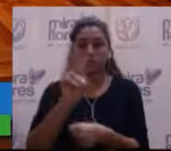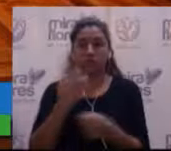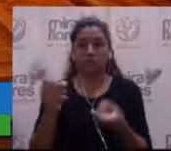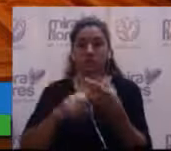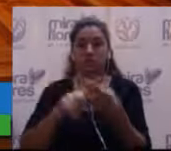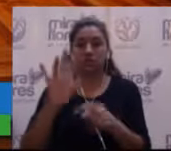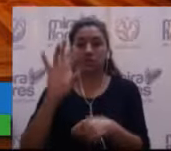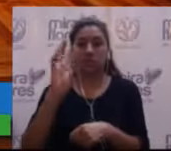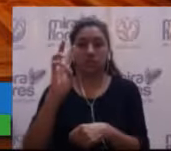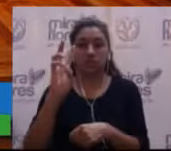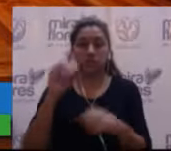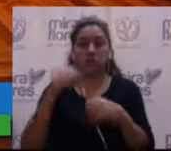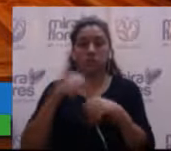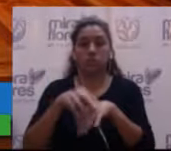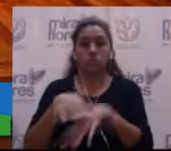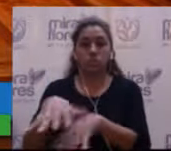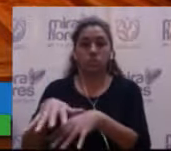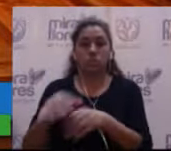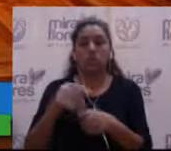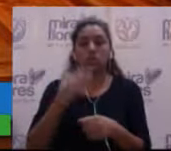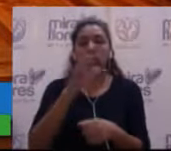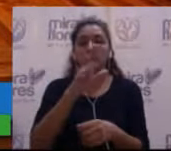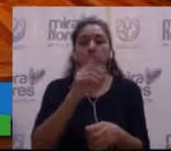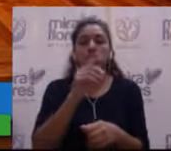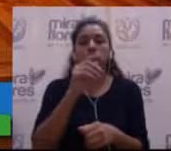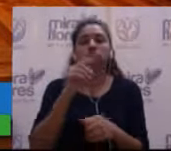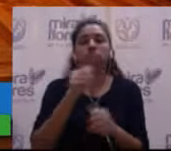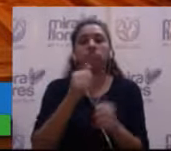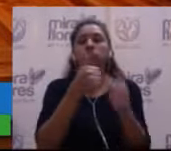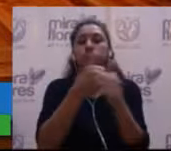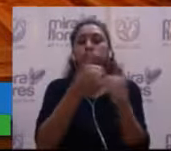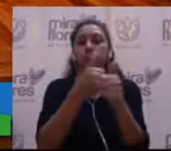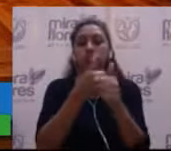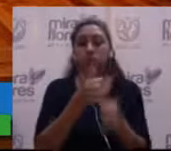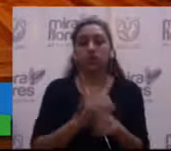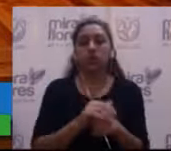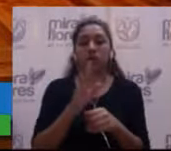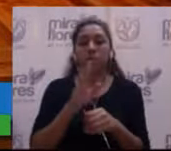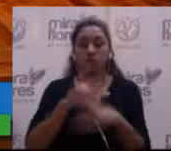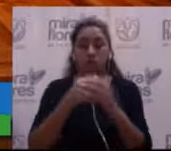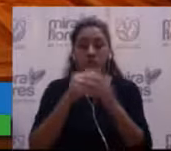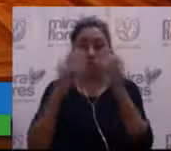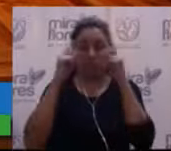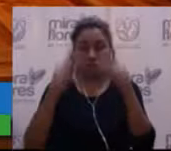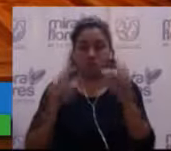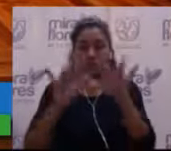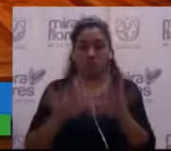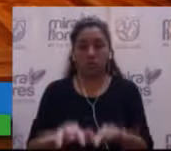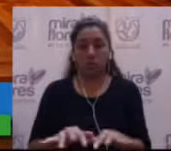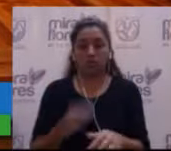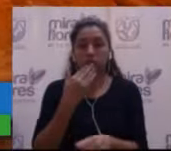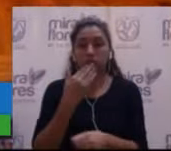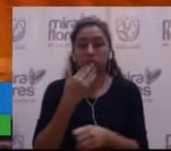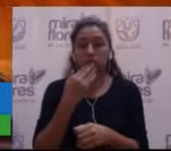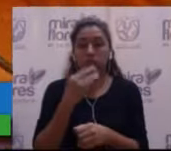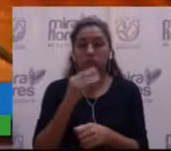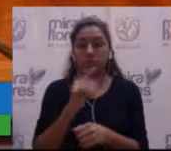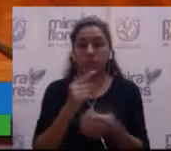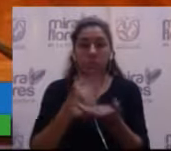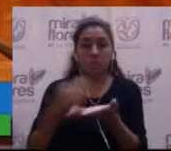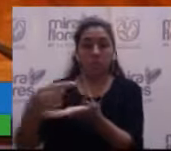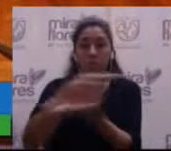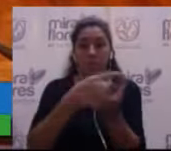del presente año por motivos personales, de conformidad con las consideraciones expuestas en el presente acuerdo. Al debate.